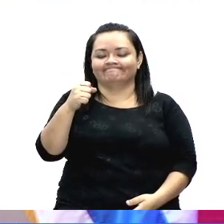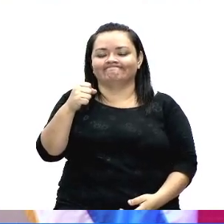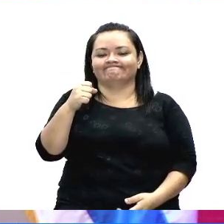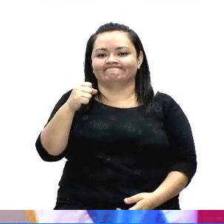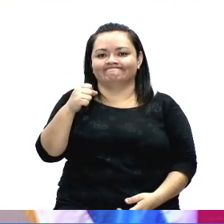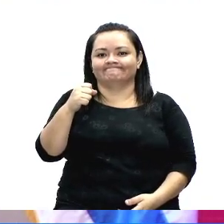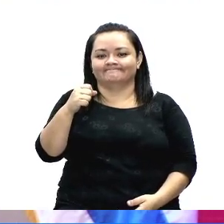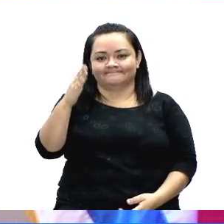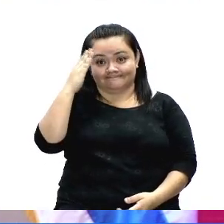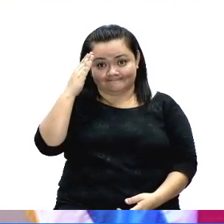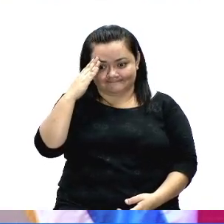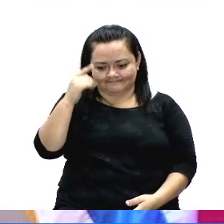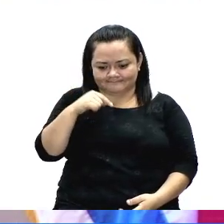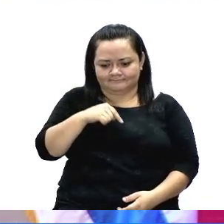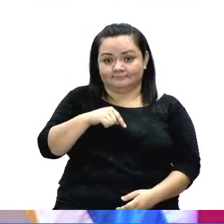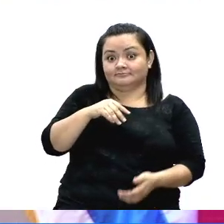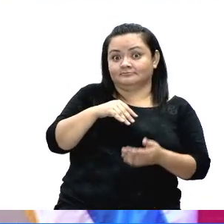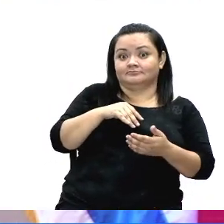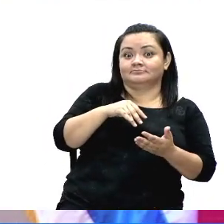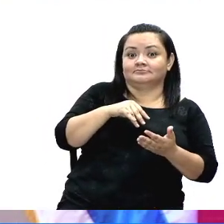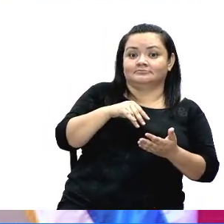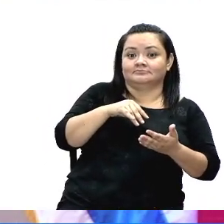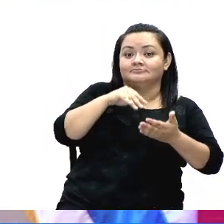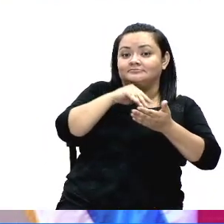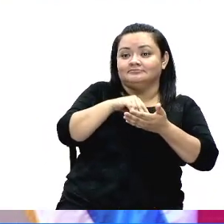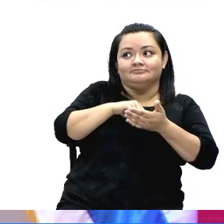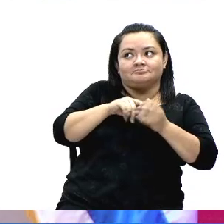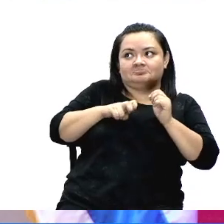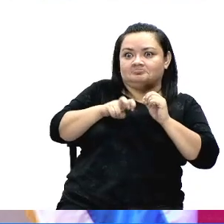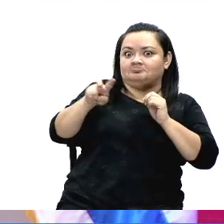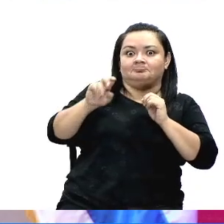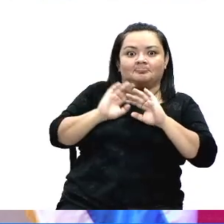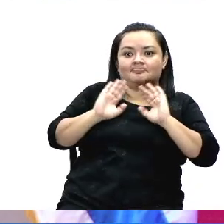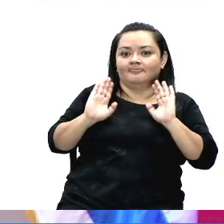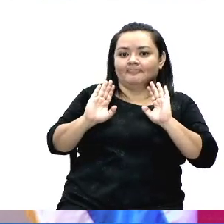y sabe quién nos subía el pueblo